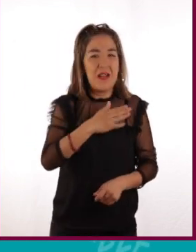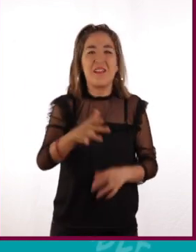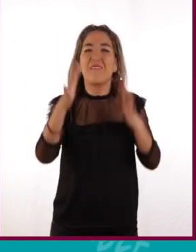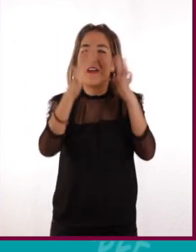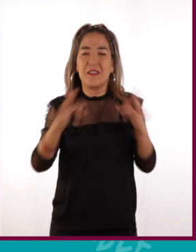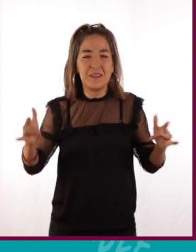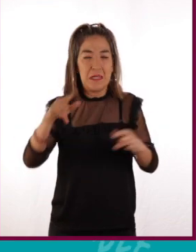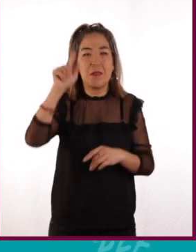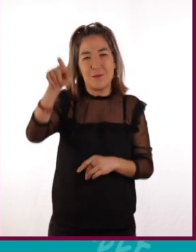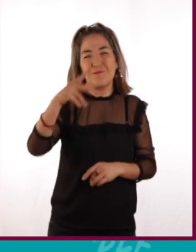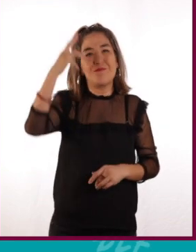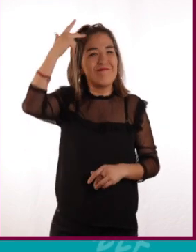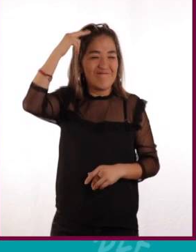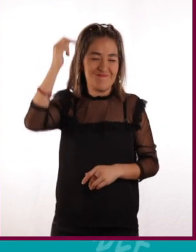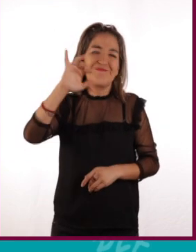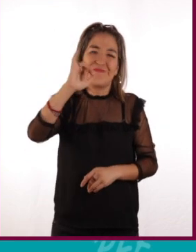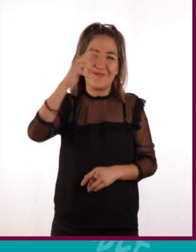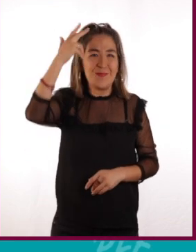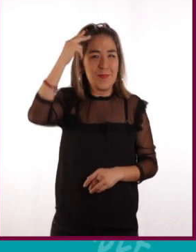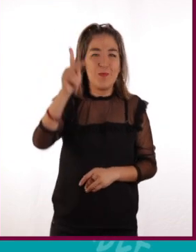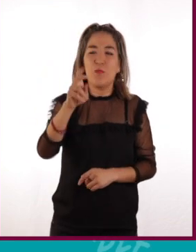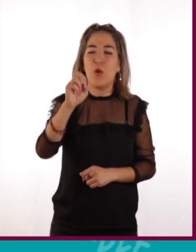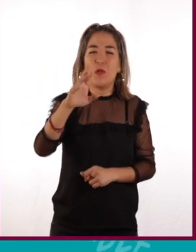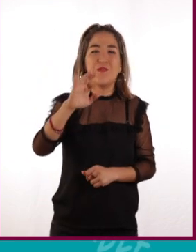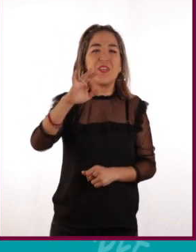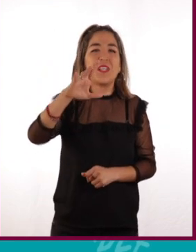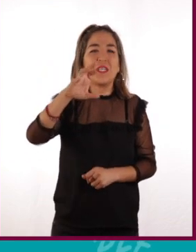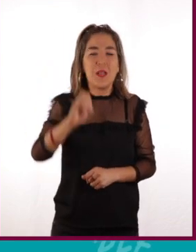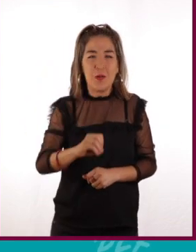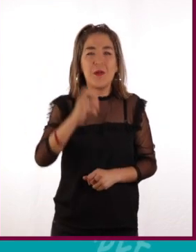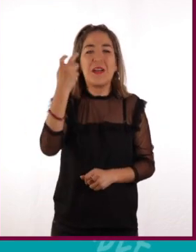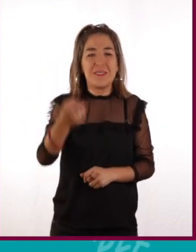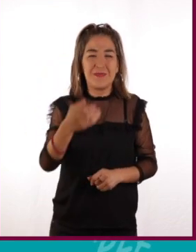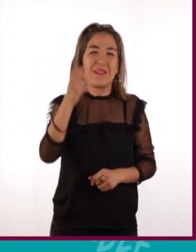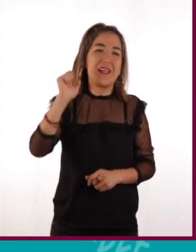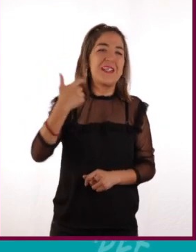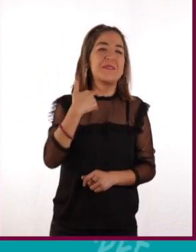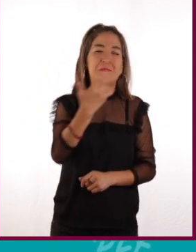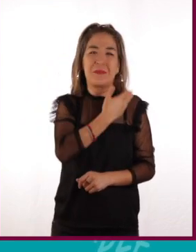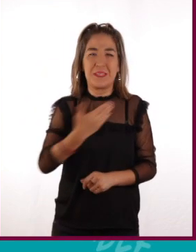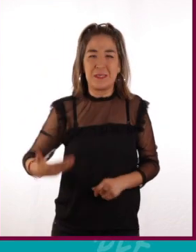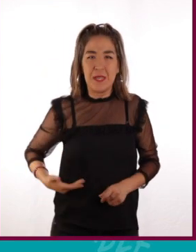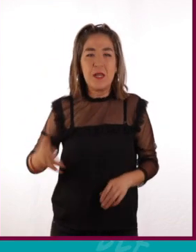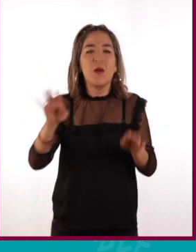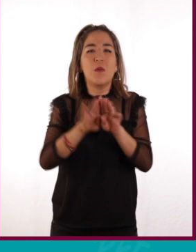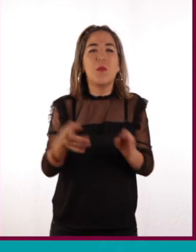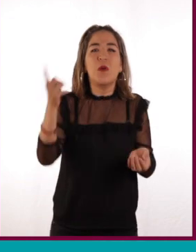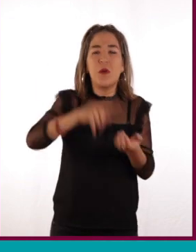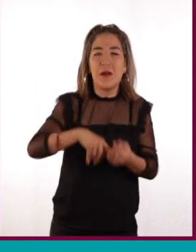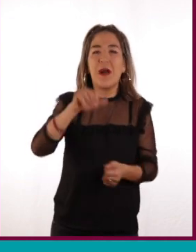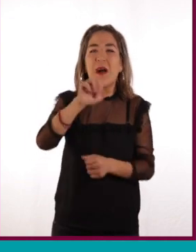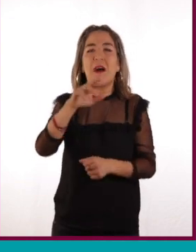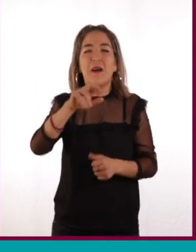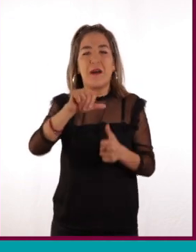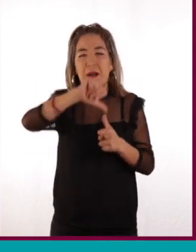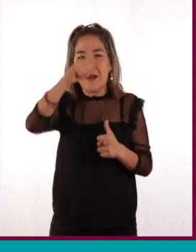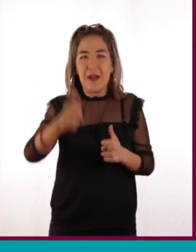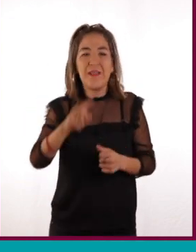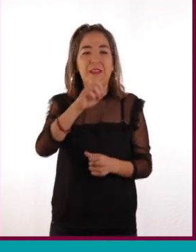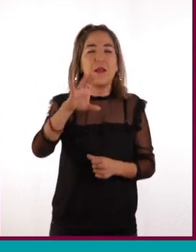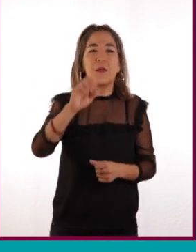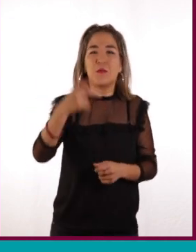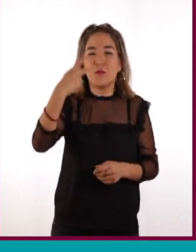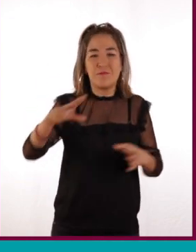con Francia, como fue en la época de Porfirio Díaz. Tendríamos que hablar del Art Deco y su relación